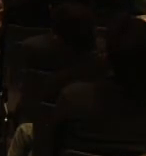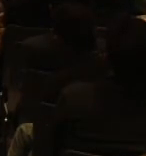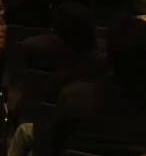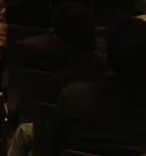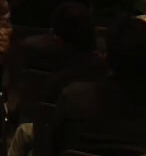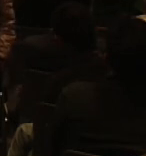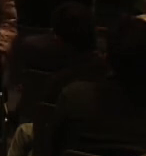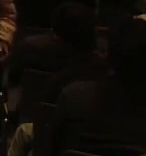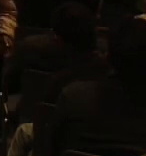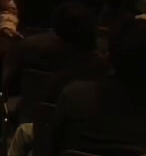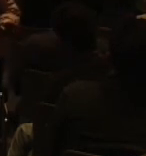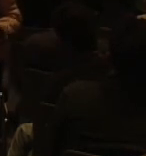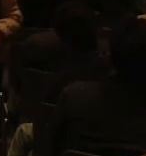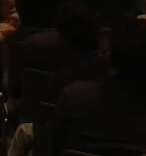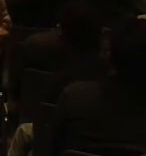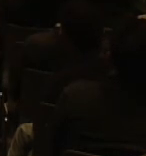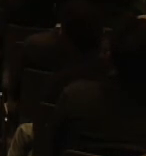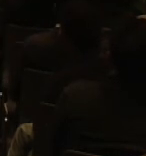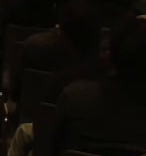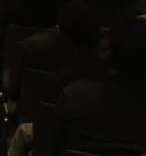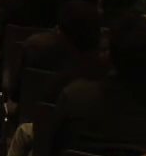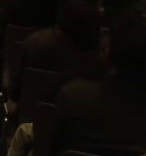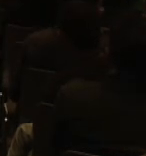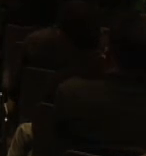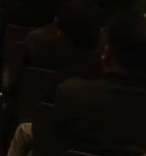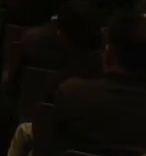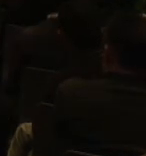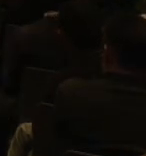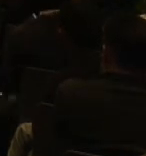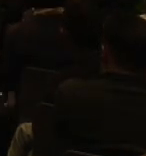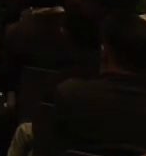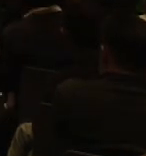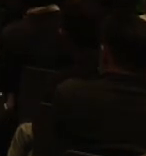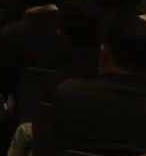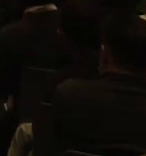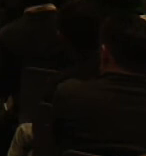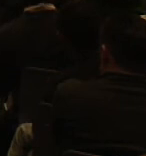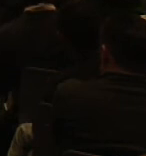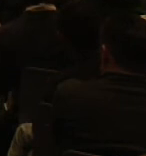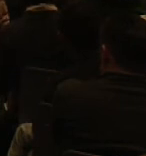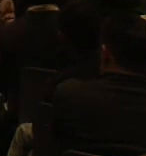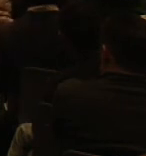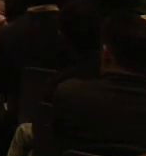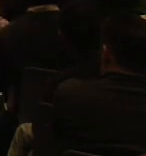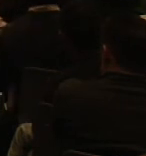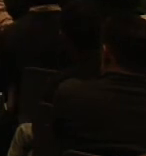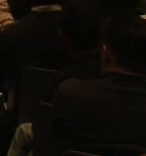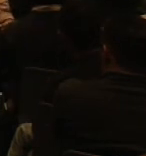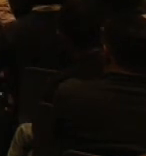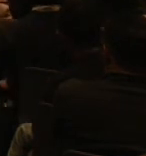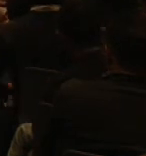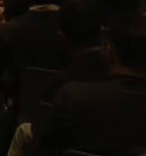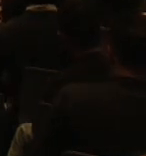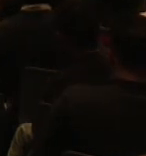Queremos invitar al escenario a la ministra doctora María Victoria Angulo y a la viceministra de Preescolar Básica y Media, la doctora